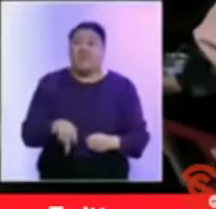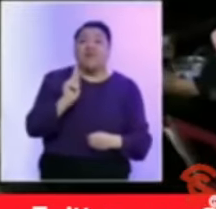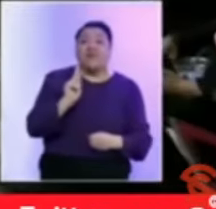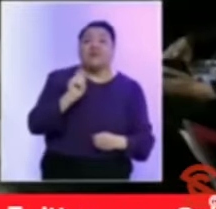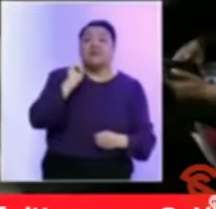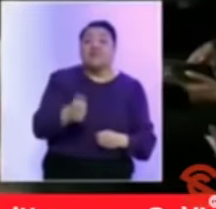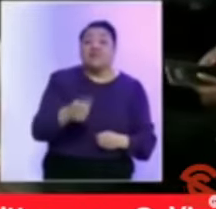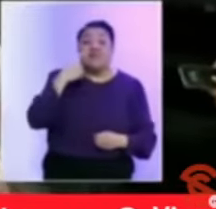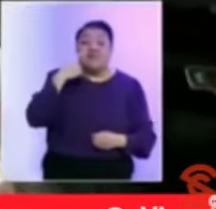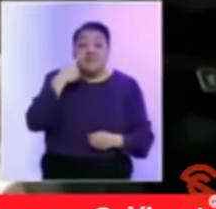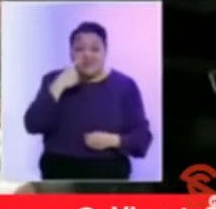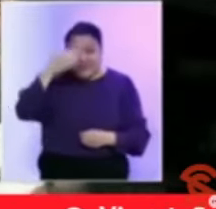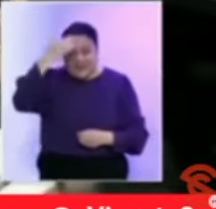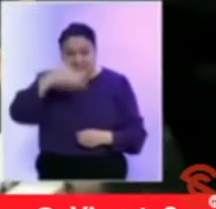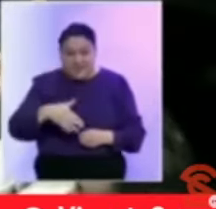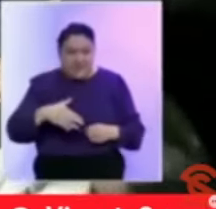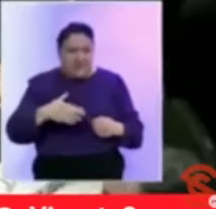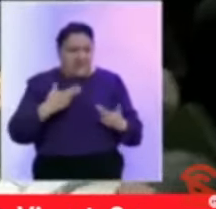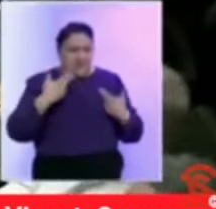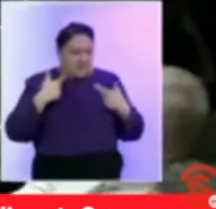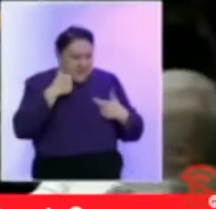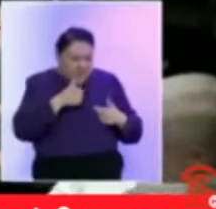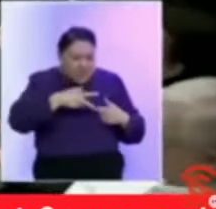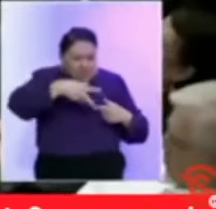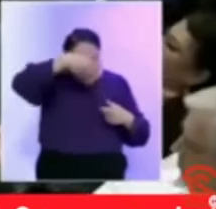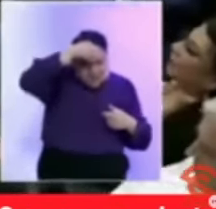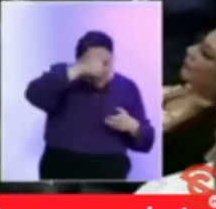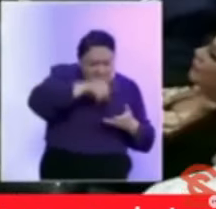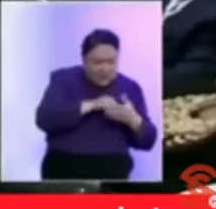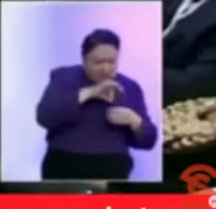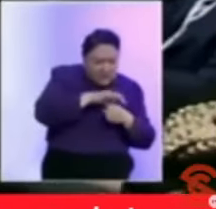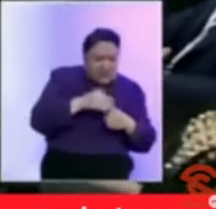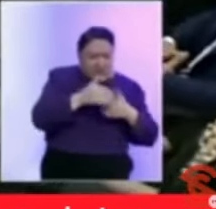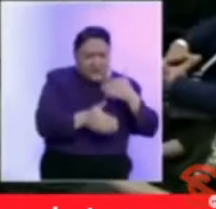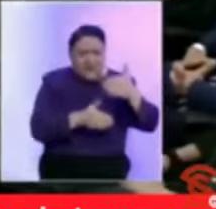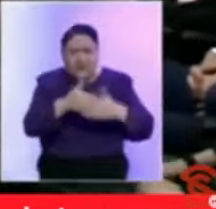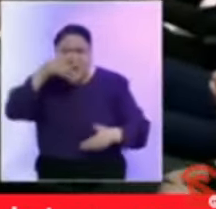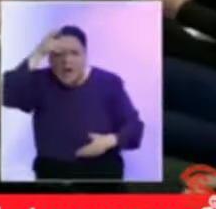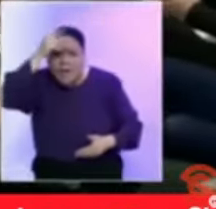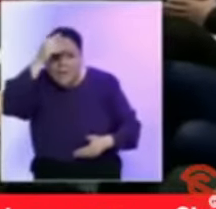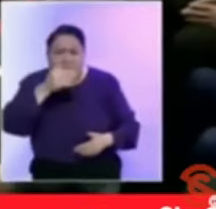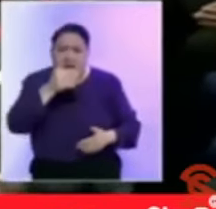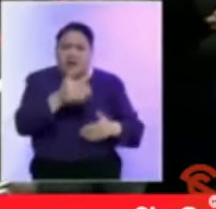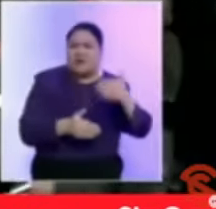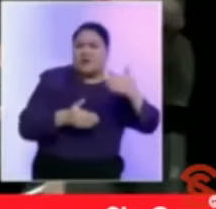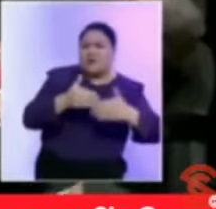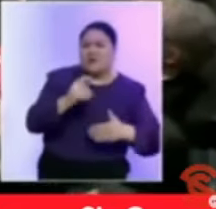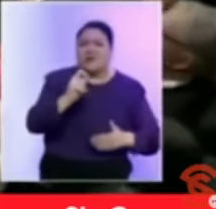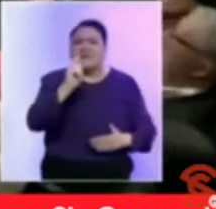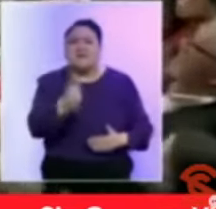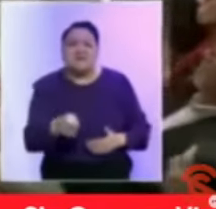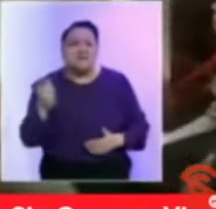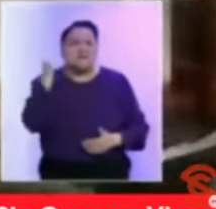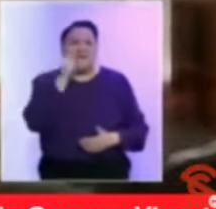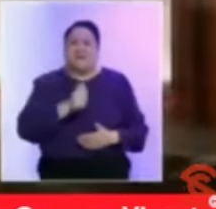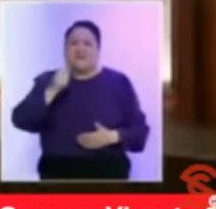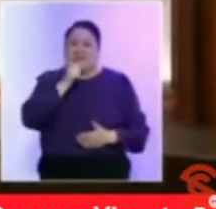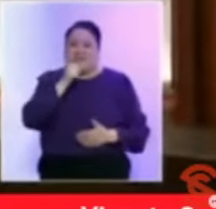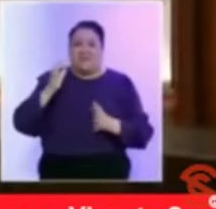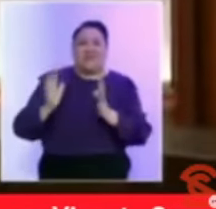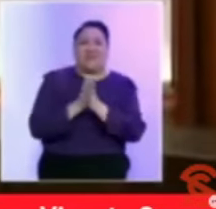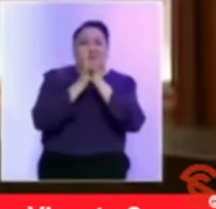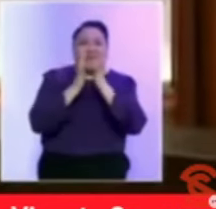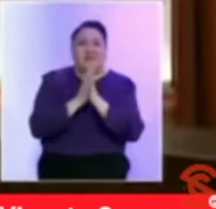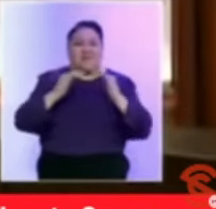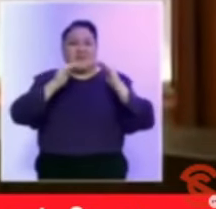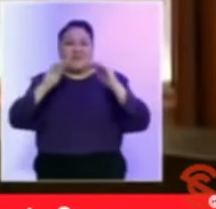la experiencia de cada elección nos da la oportunidad de buscar un estándar democrático